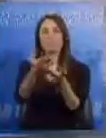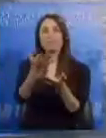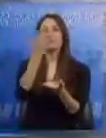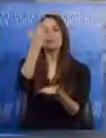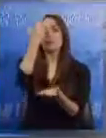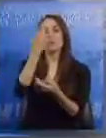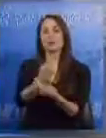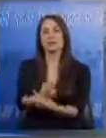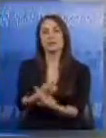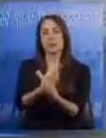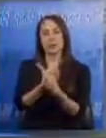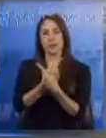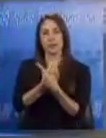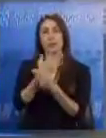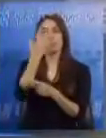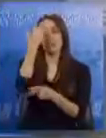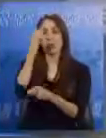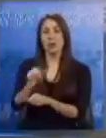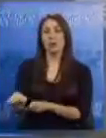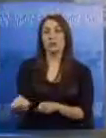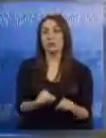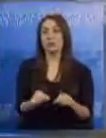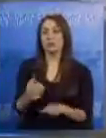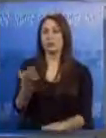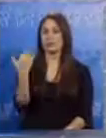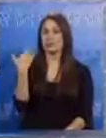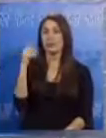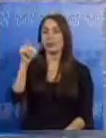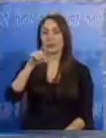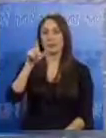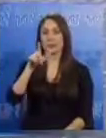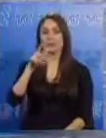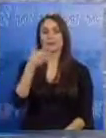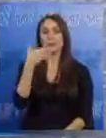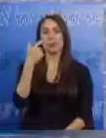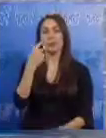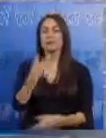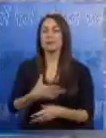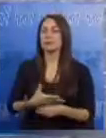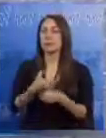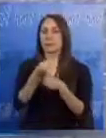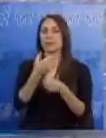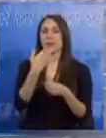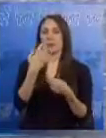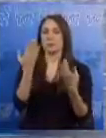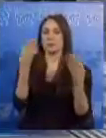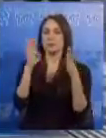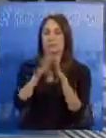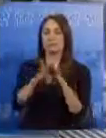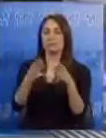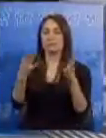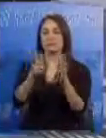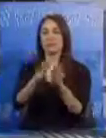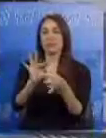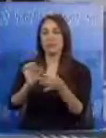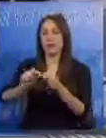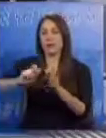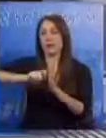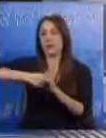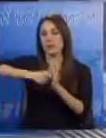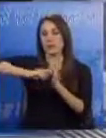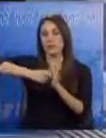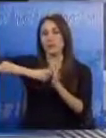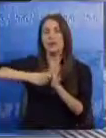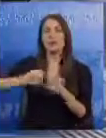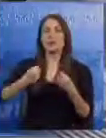como precaución luego del sismo registrado el pasado lunes. El alcalde afirmó que existen desplazamientos de pernos que unen las placas del